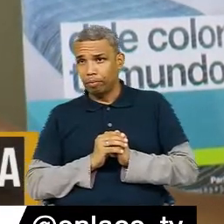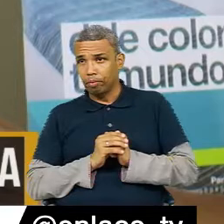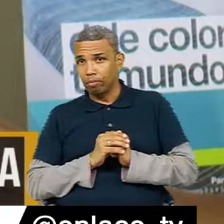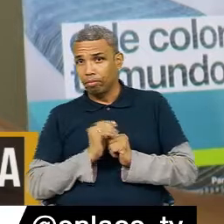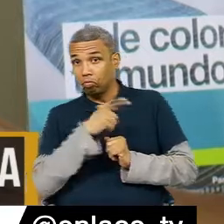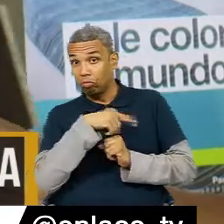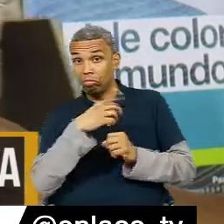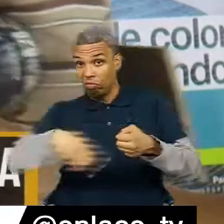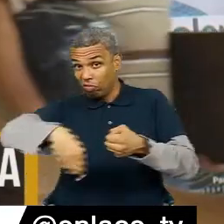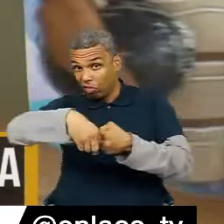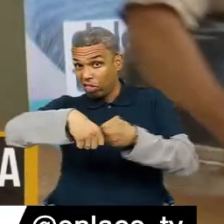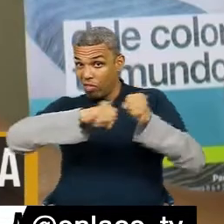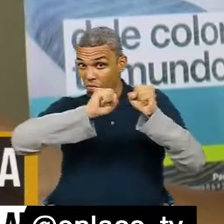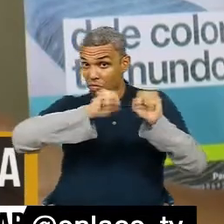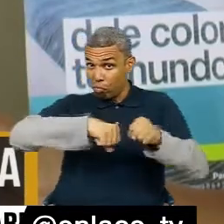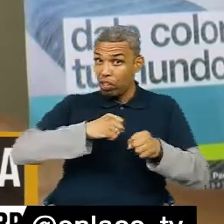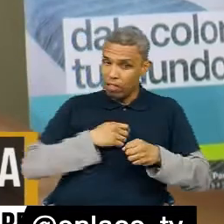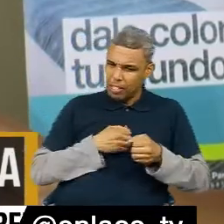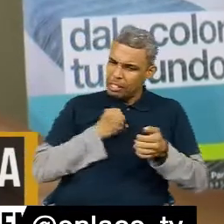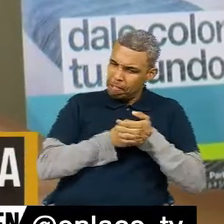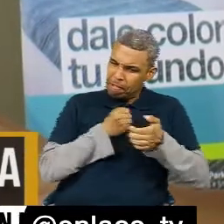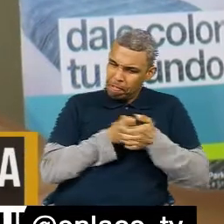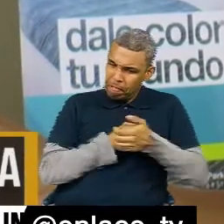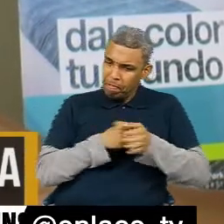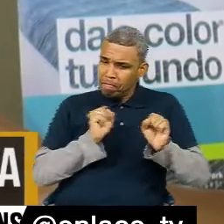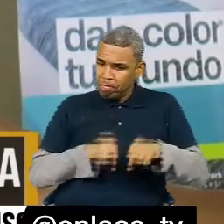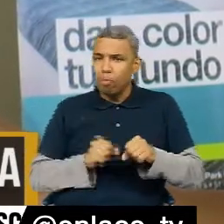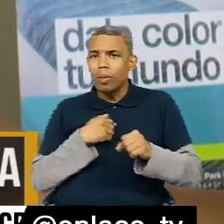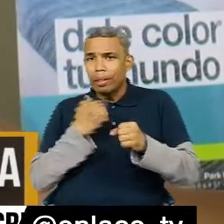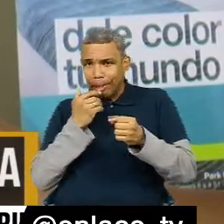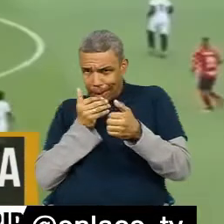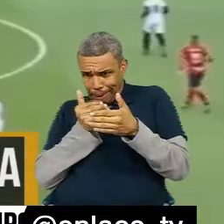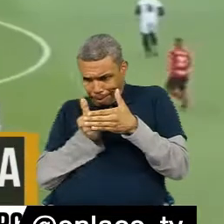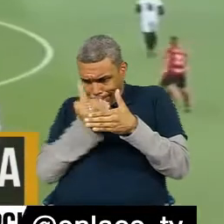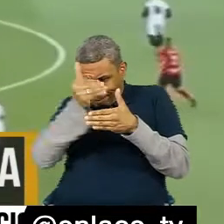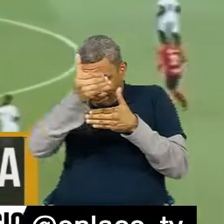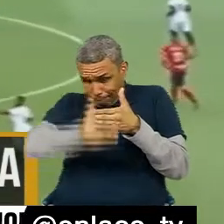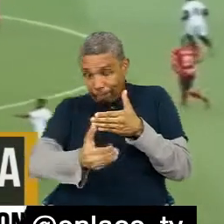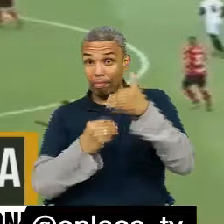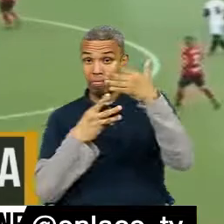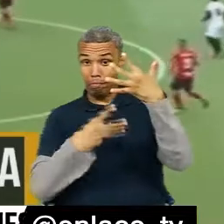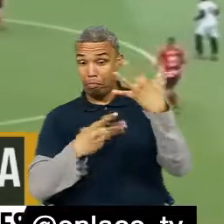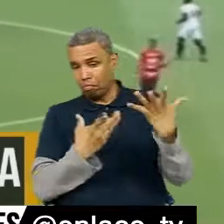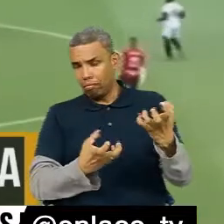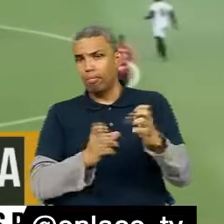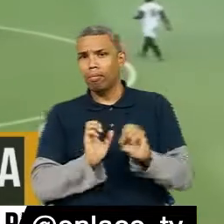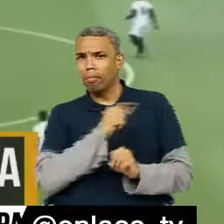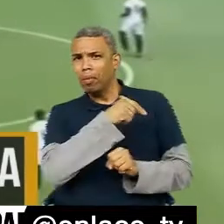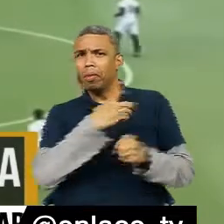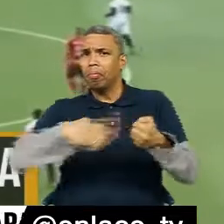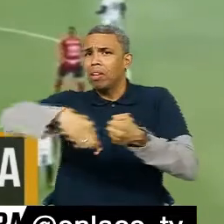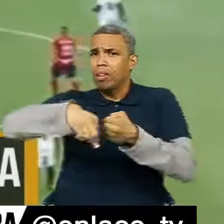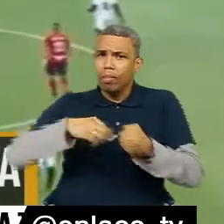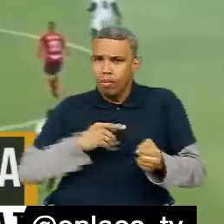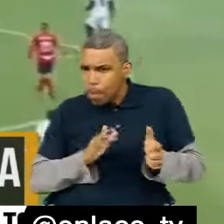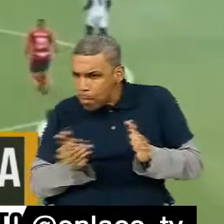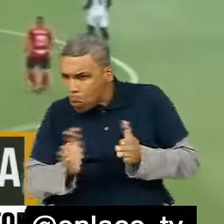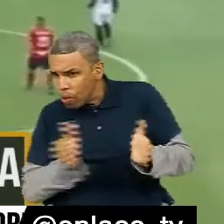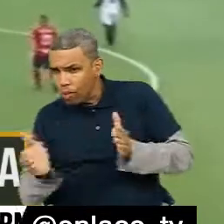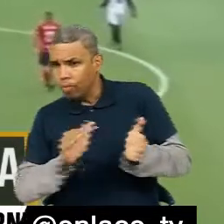clasificar y siempre han practicado un buen fútbol, lo que es Alianza Petrolera, y esperamos pues desde luego seguir corroborando nuestro